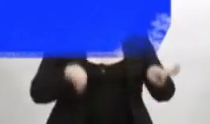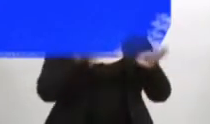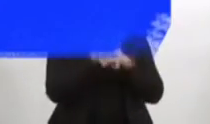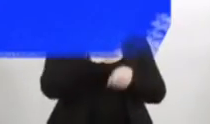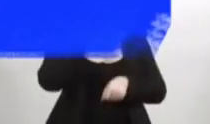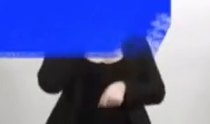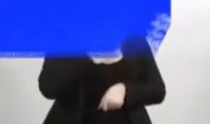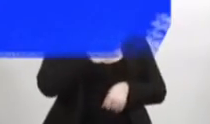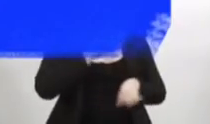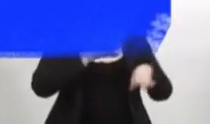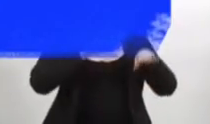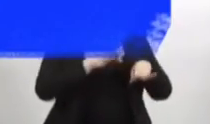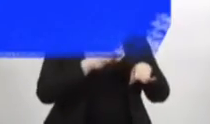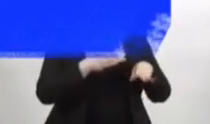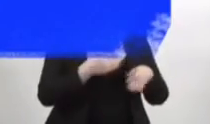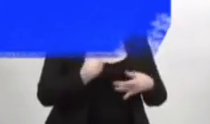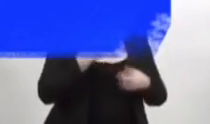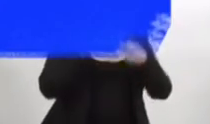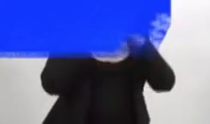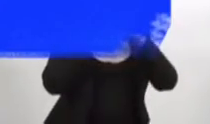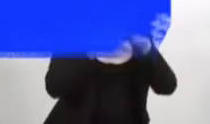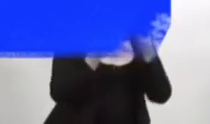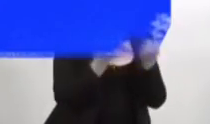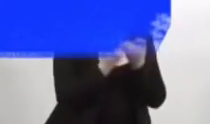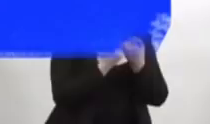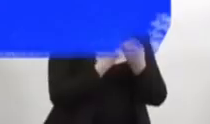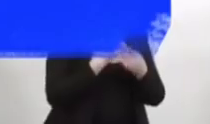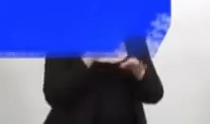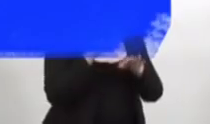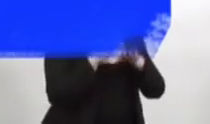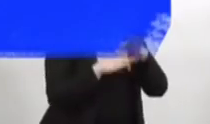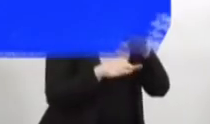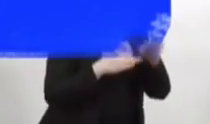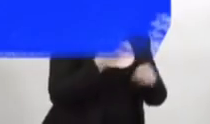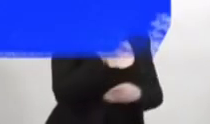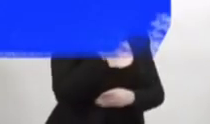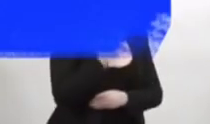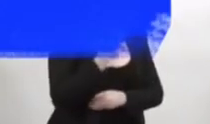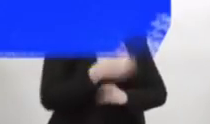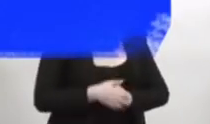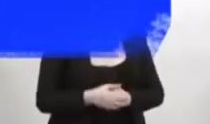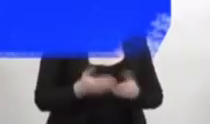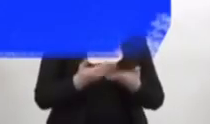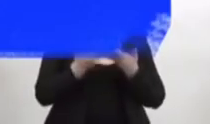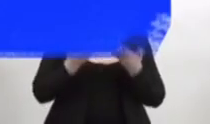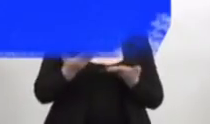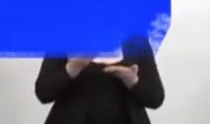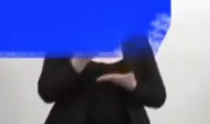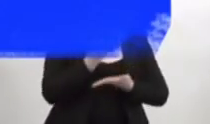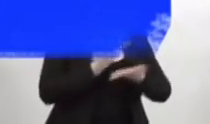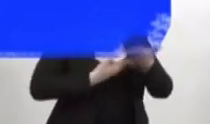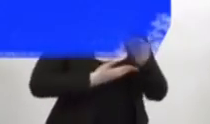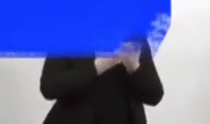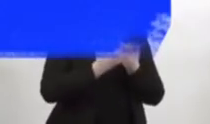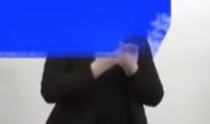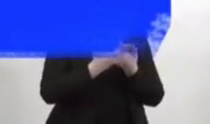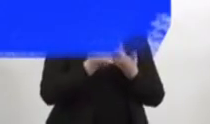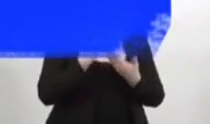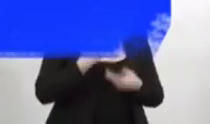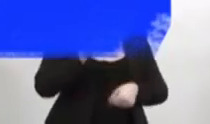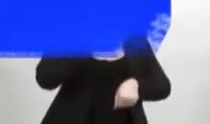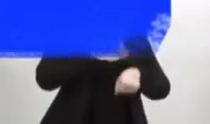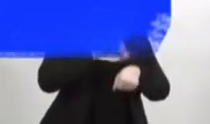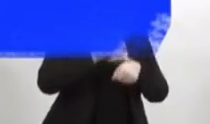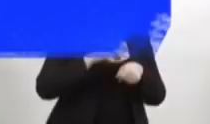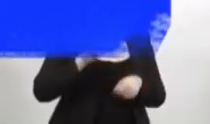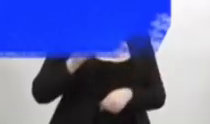y también con mucha cercanía. El día de ayer, el director general de prestación de servicios médicos y urgencias,